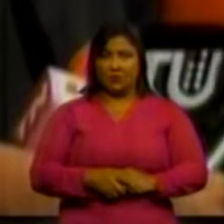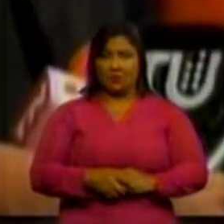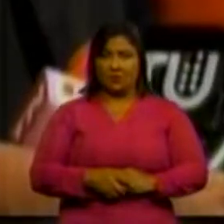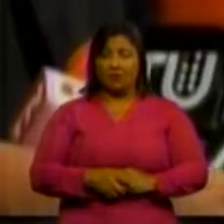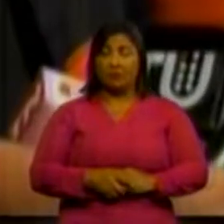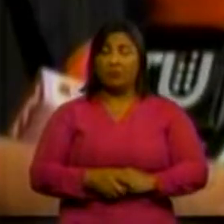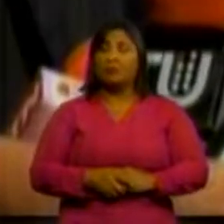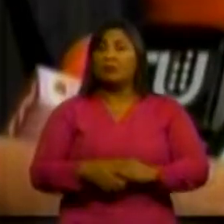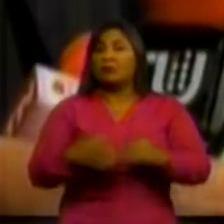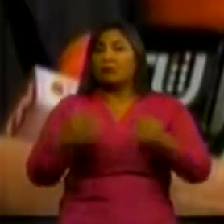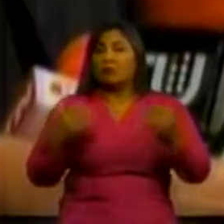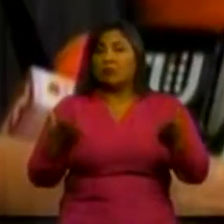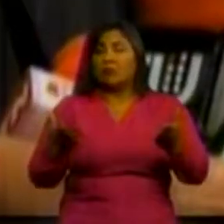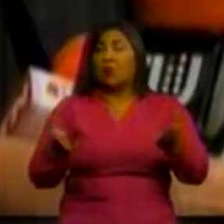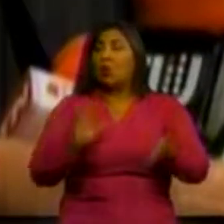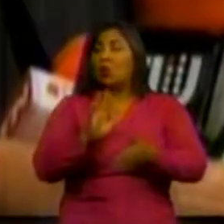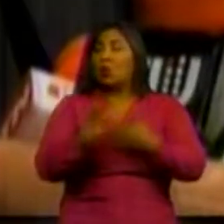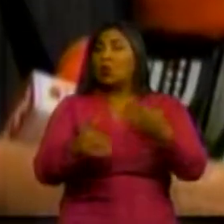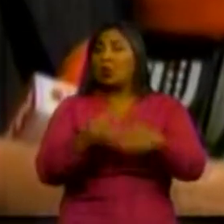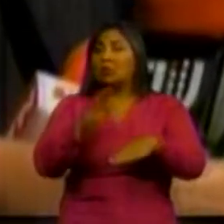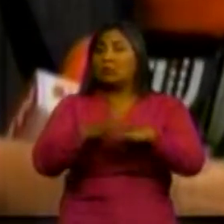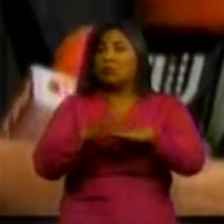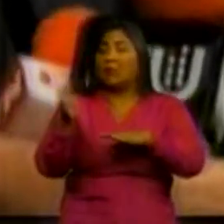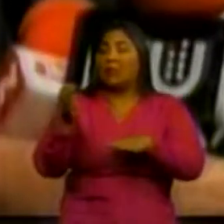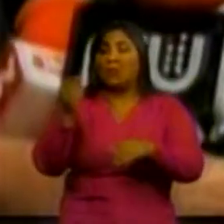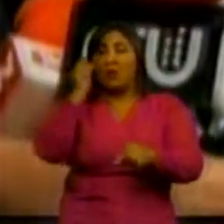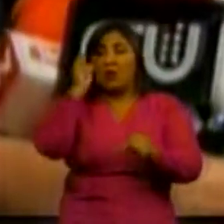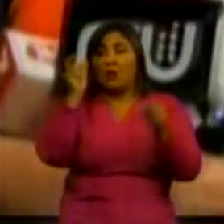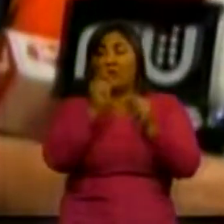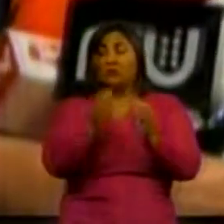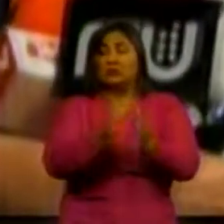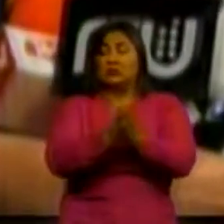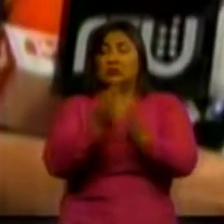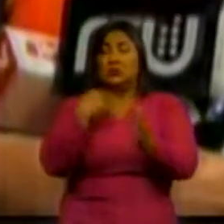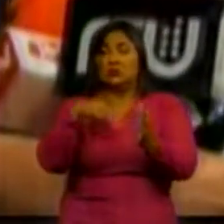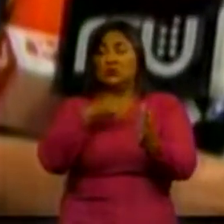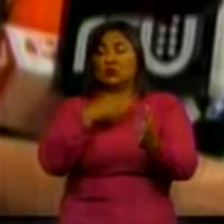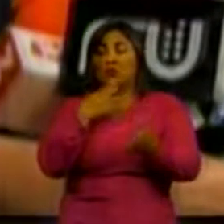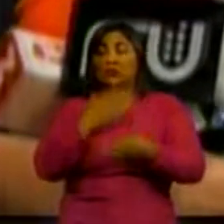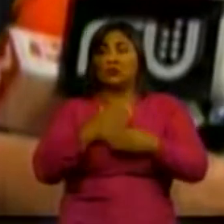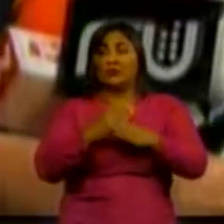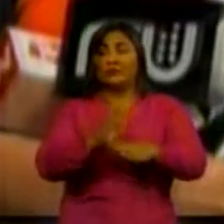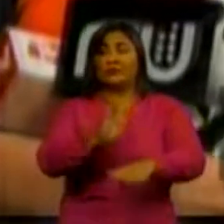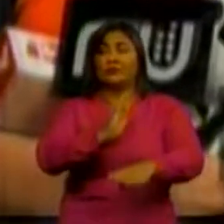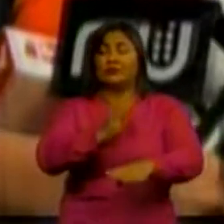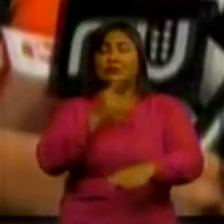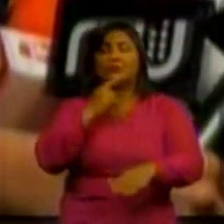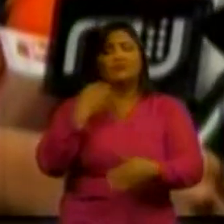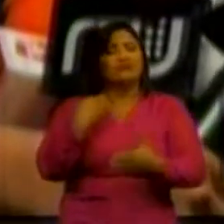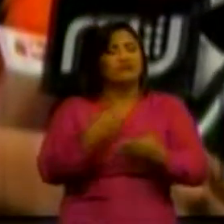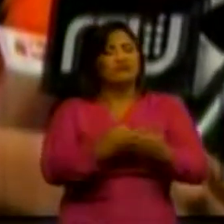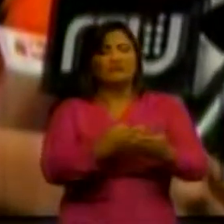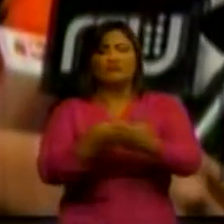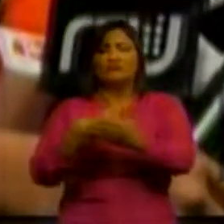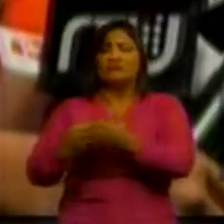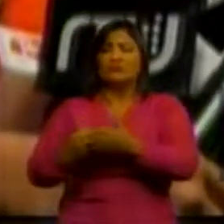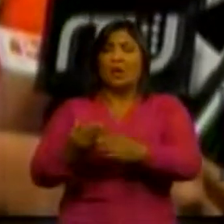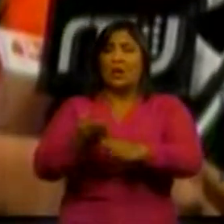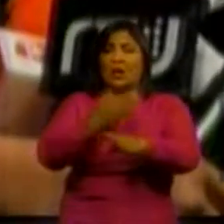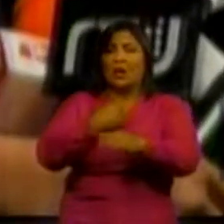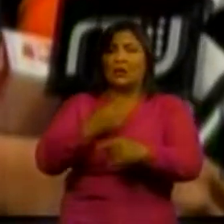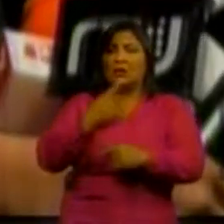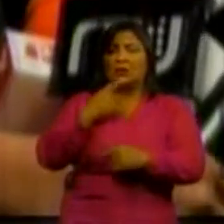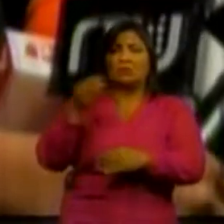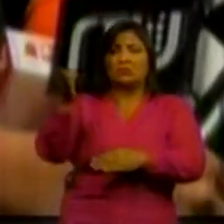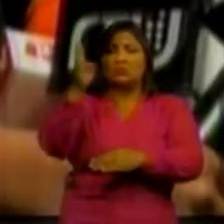Dentro de las versiones que han convocado por la Fiscalía y las que hemos solicitado nosotros como defensa técnica, se ha corroborado lo que dijimos desde el comienzo, que en